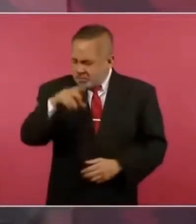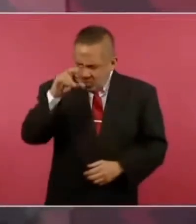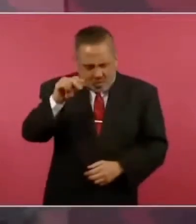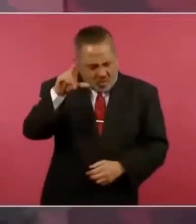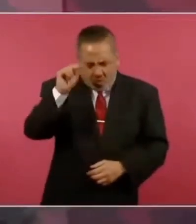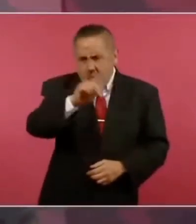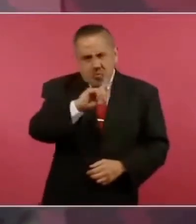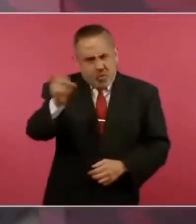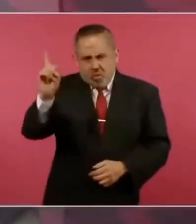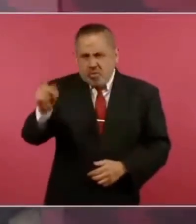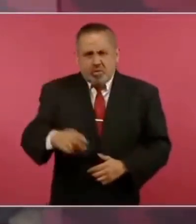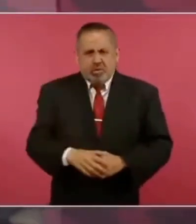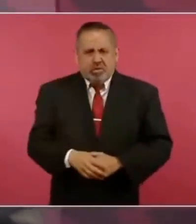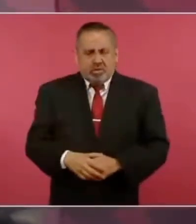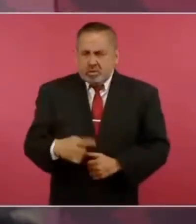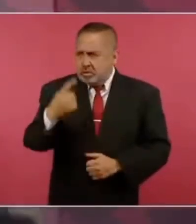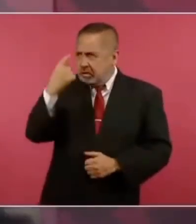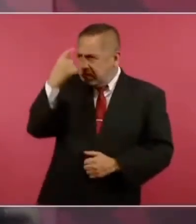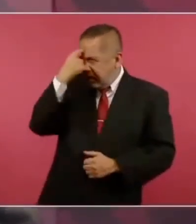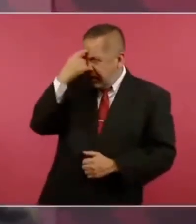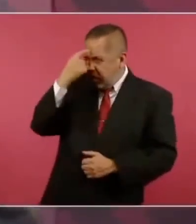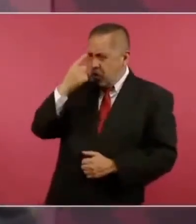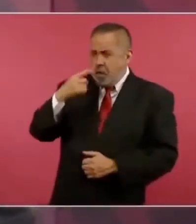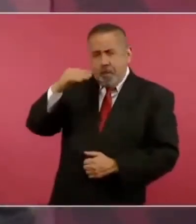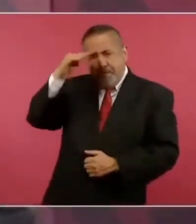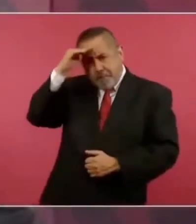No. Congruencia.